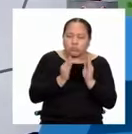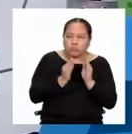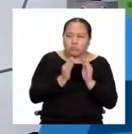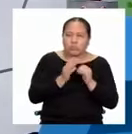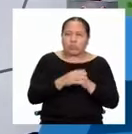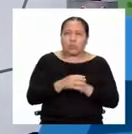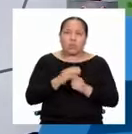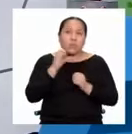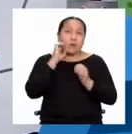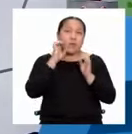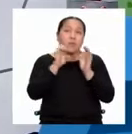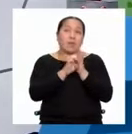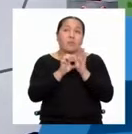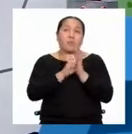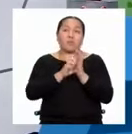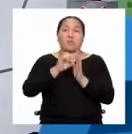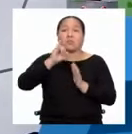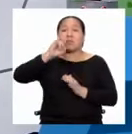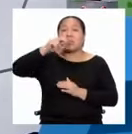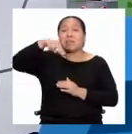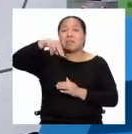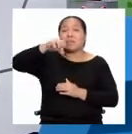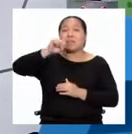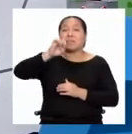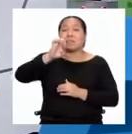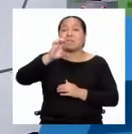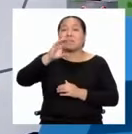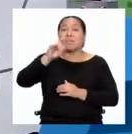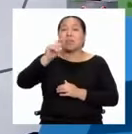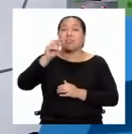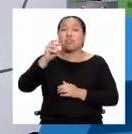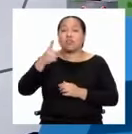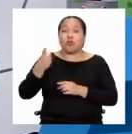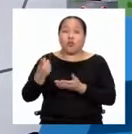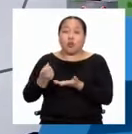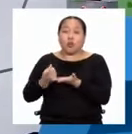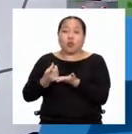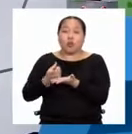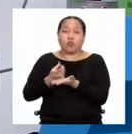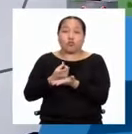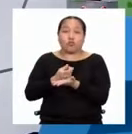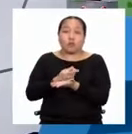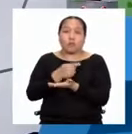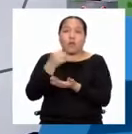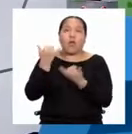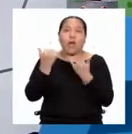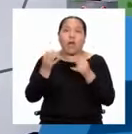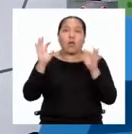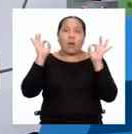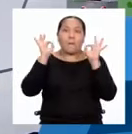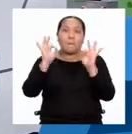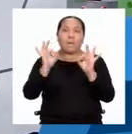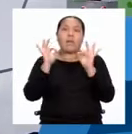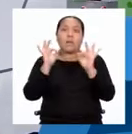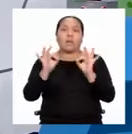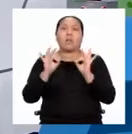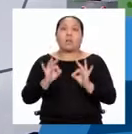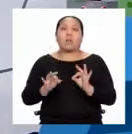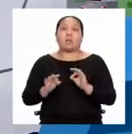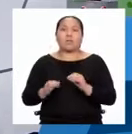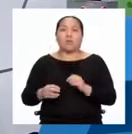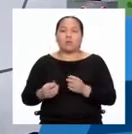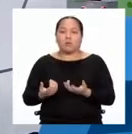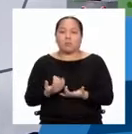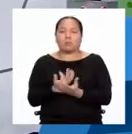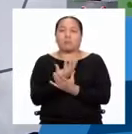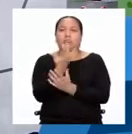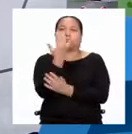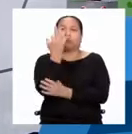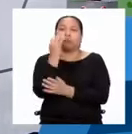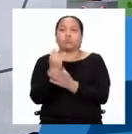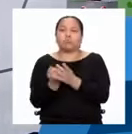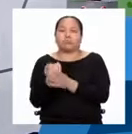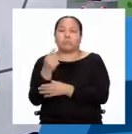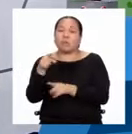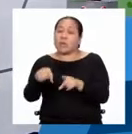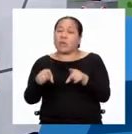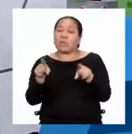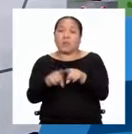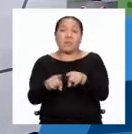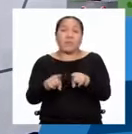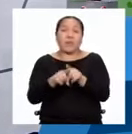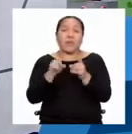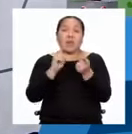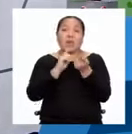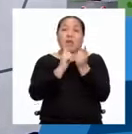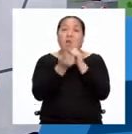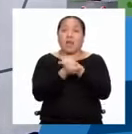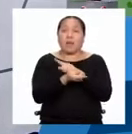complejos. Está el caso de los insectos. Existen gusanos que son una amenaza en la industria agrícola, que también evolucionan muy rápido.